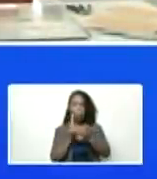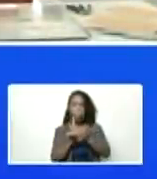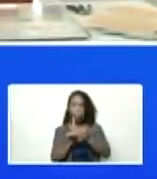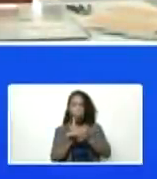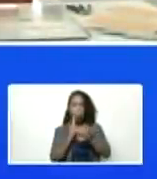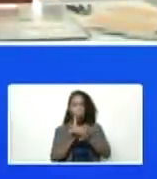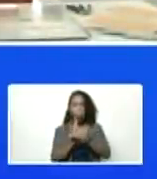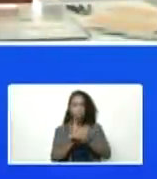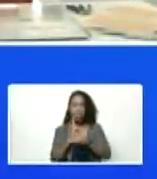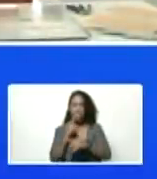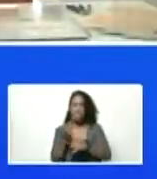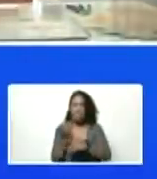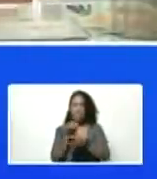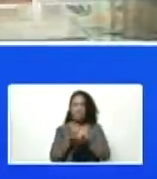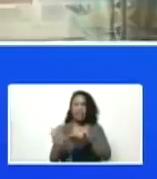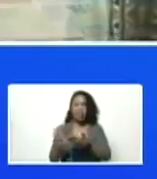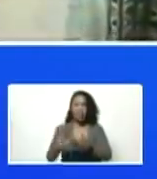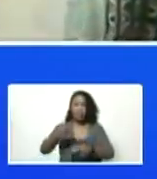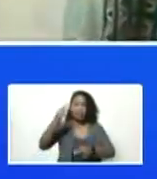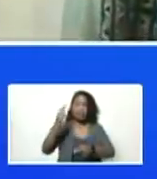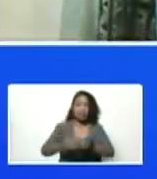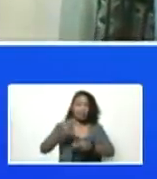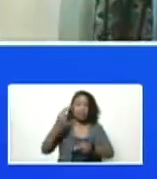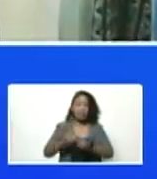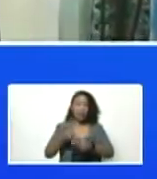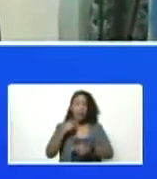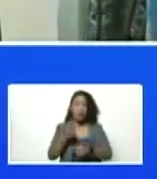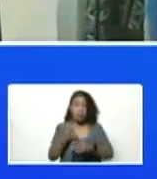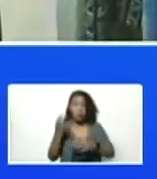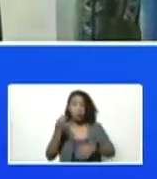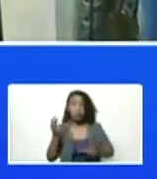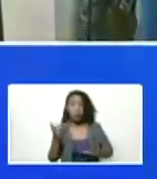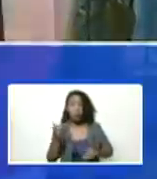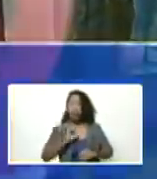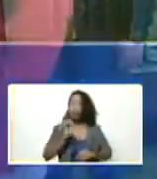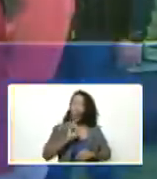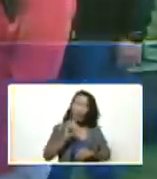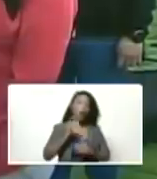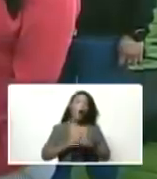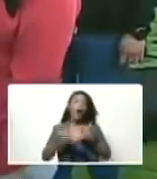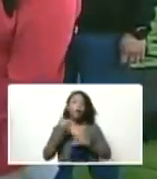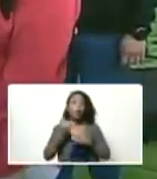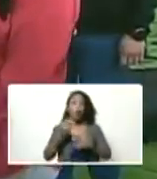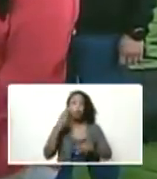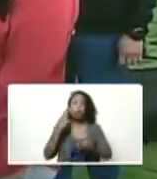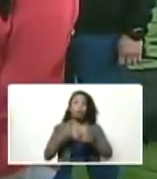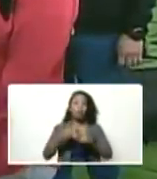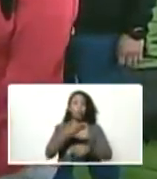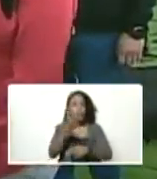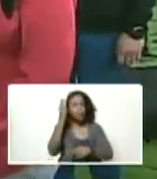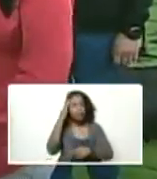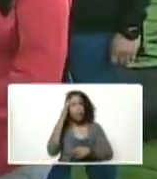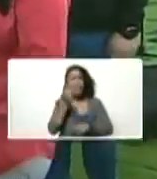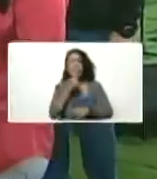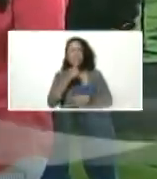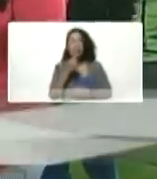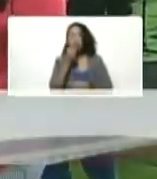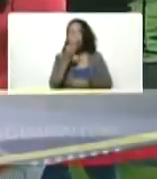sencillamente se dice, no, son créditos de alto riesgo, ¿verdad? No, alto riesgo. ¿Ustedes saben quién es buen